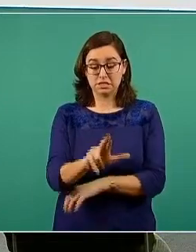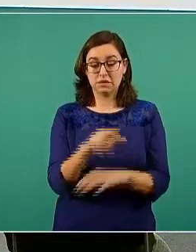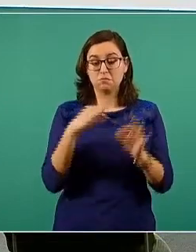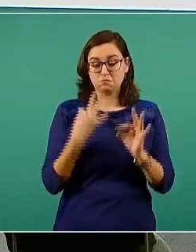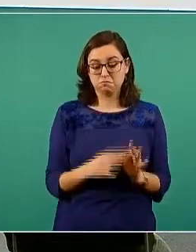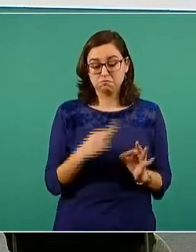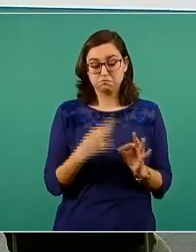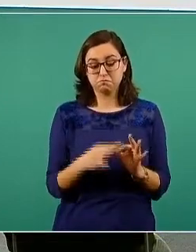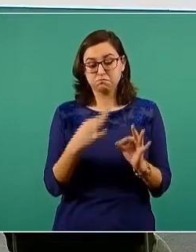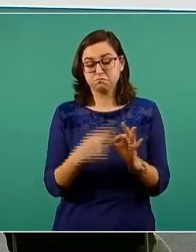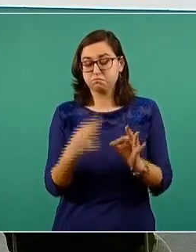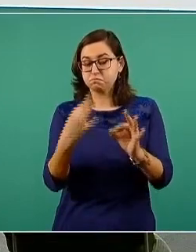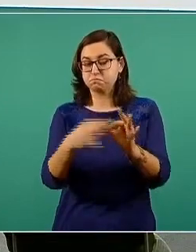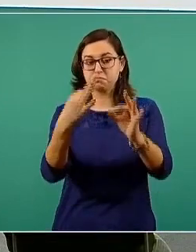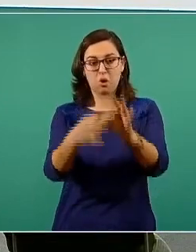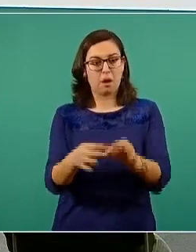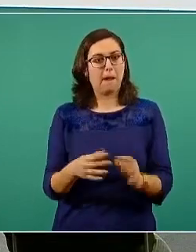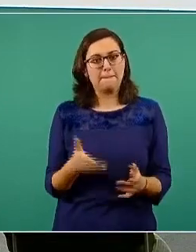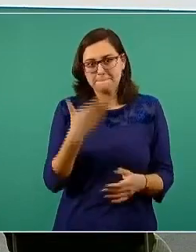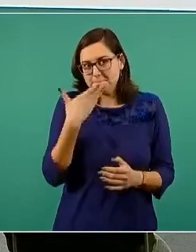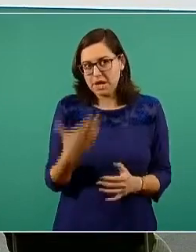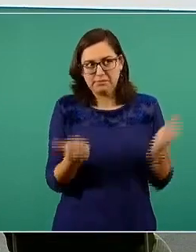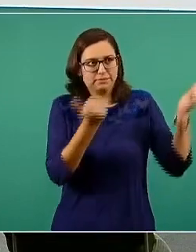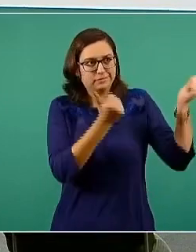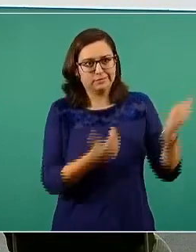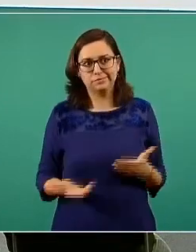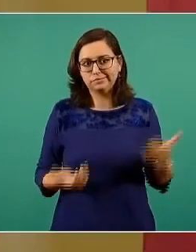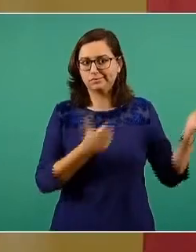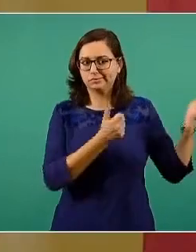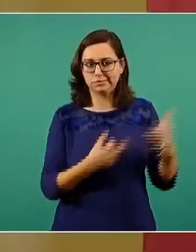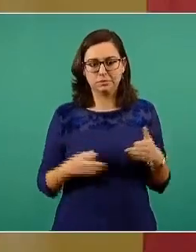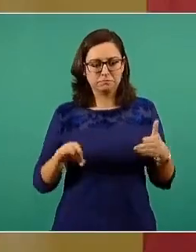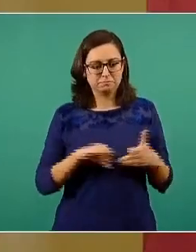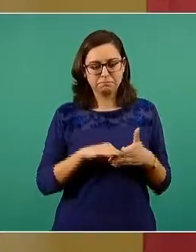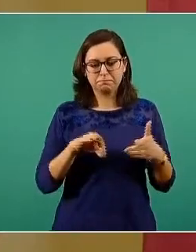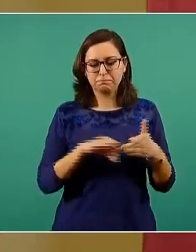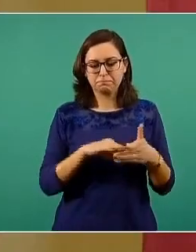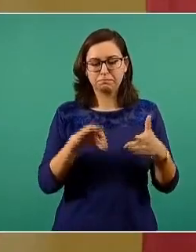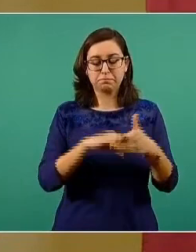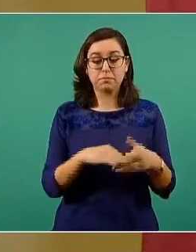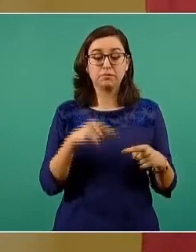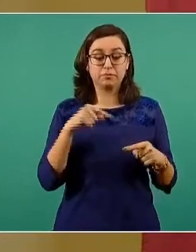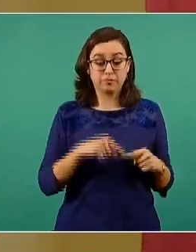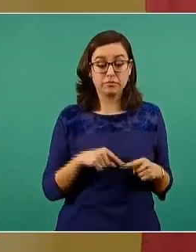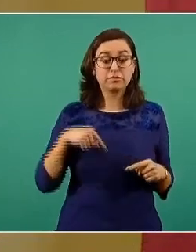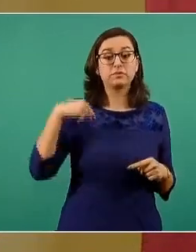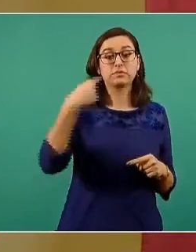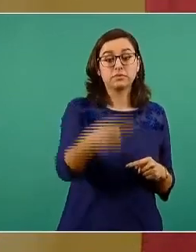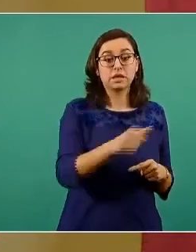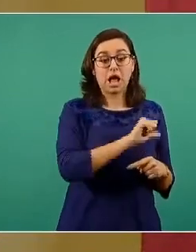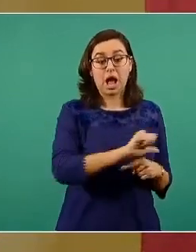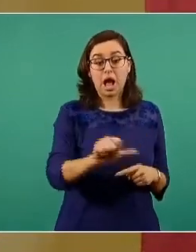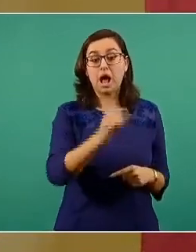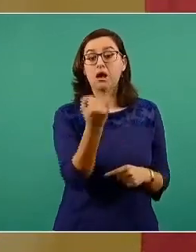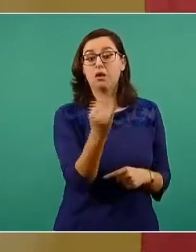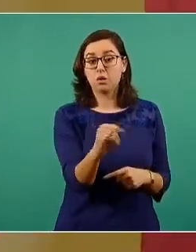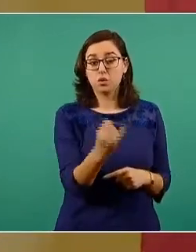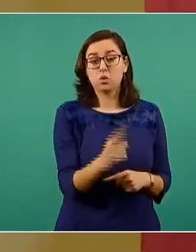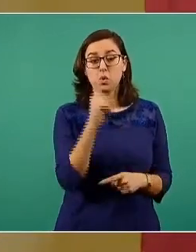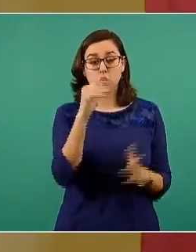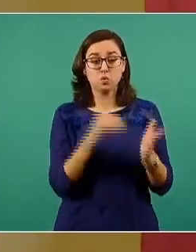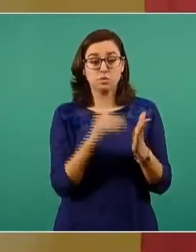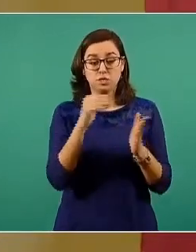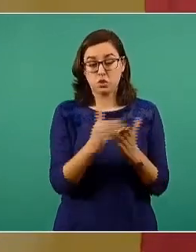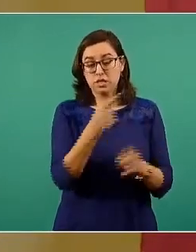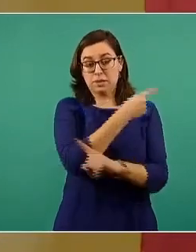entregas más persistente, más seguro, y estaremos recibiendo de aquí hasta el final de junio más de 1,5